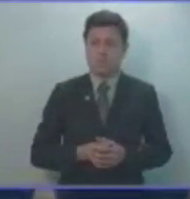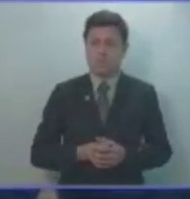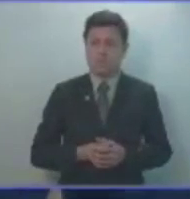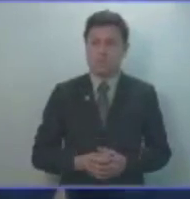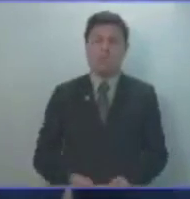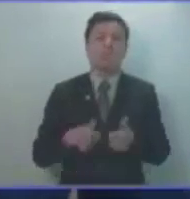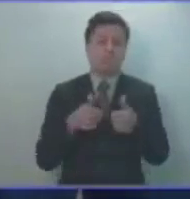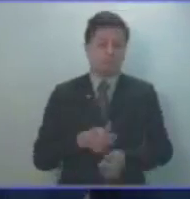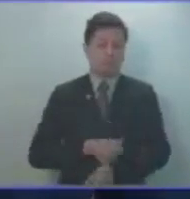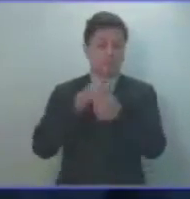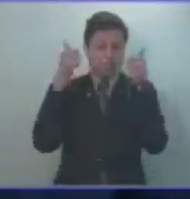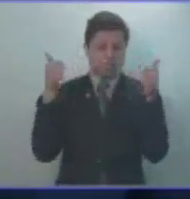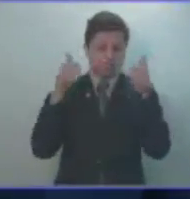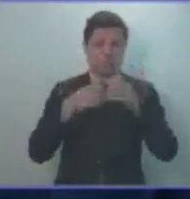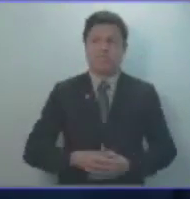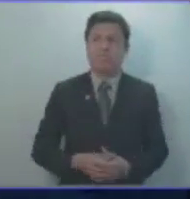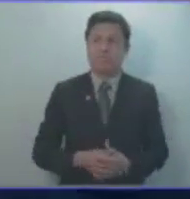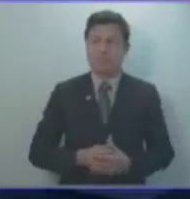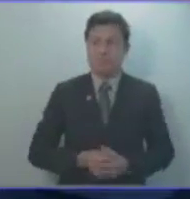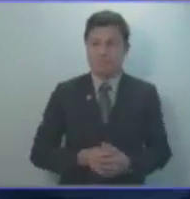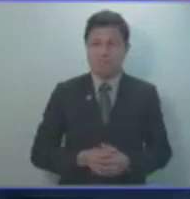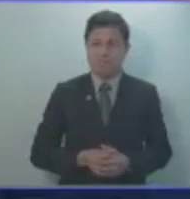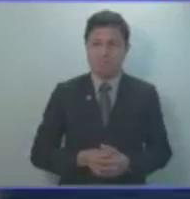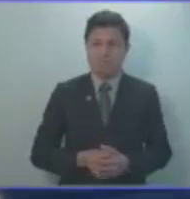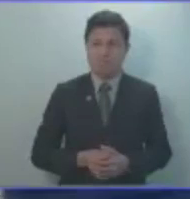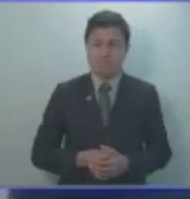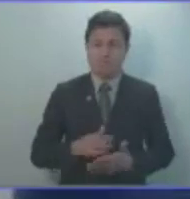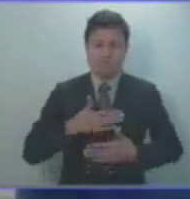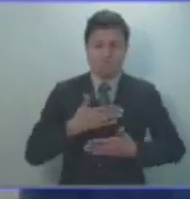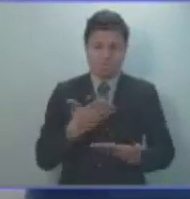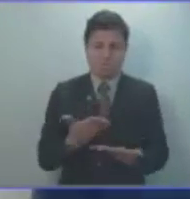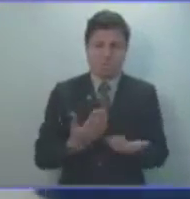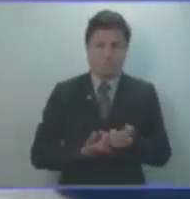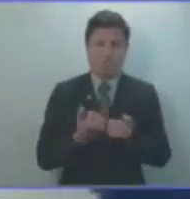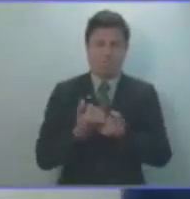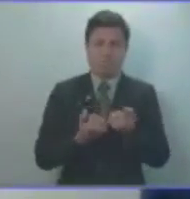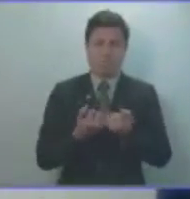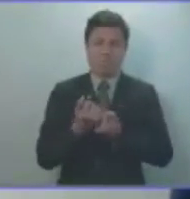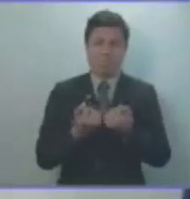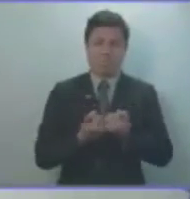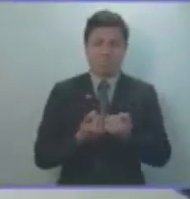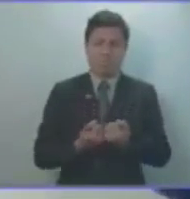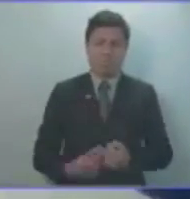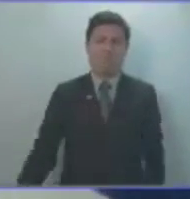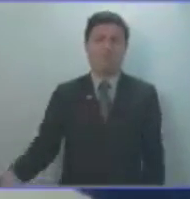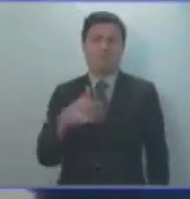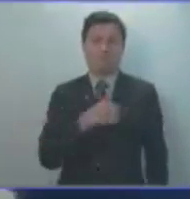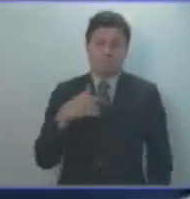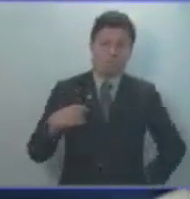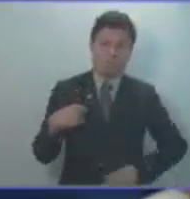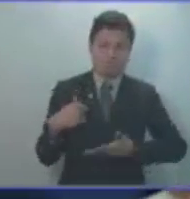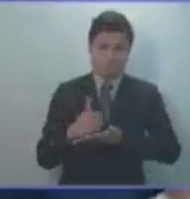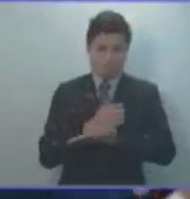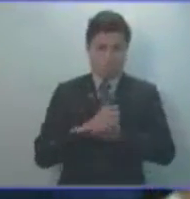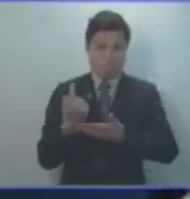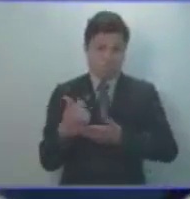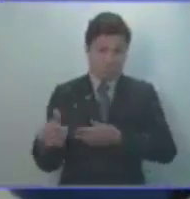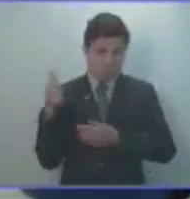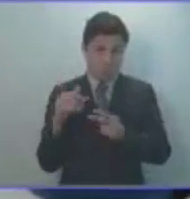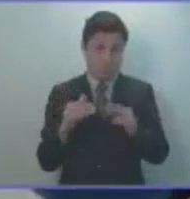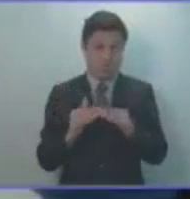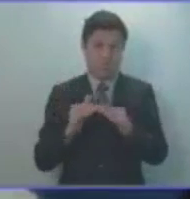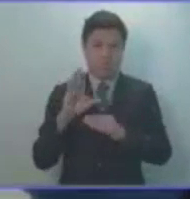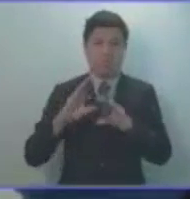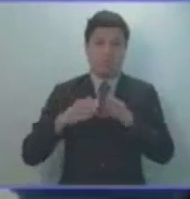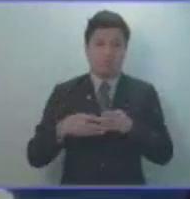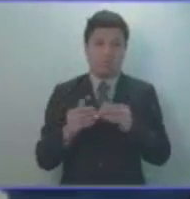Muy buenos días. Una cordial bienvenida a nuestro ministro de Hacienda, a su